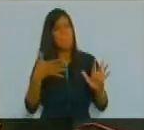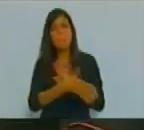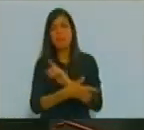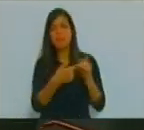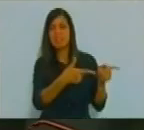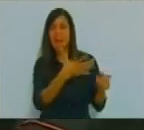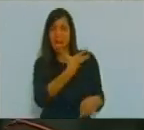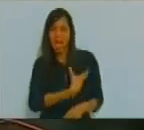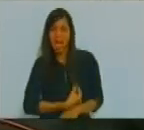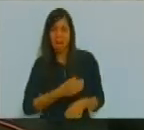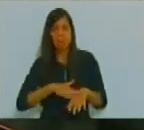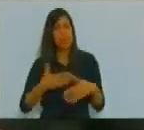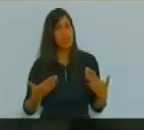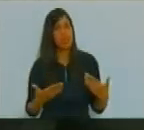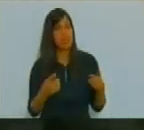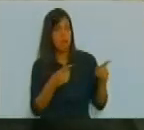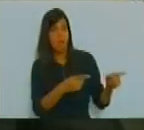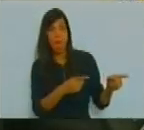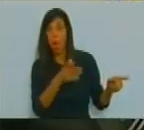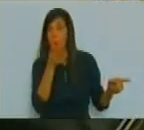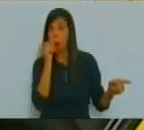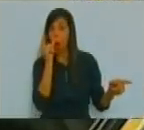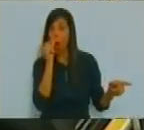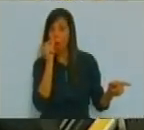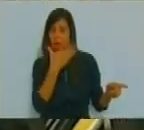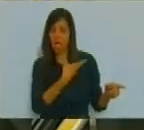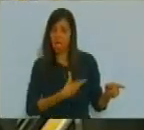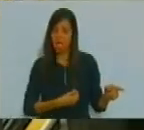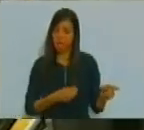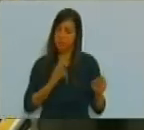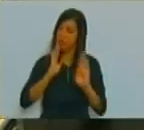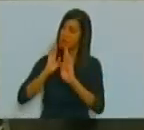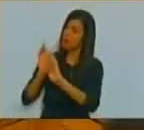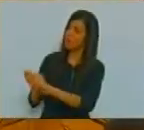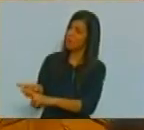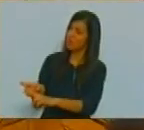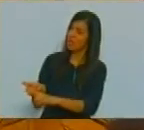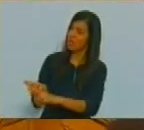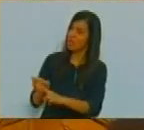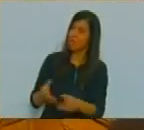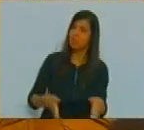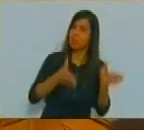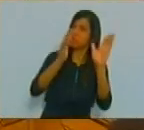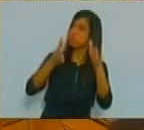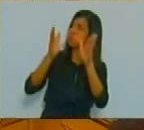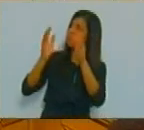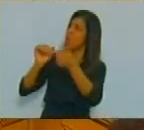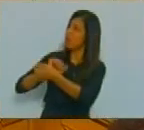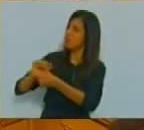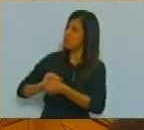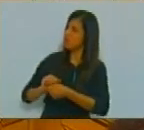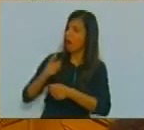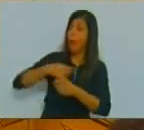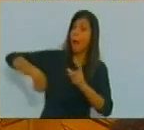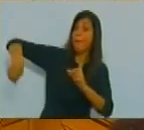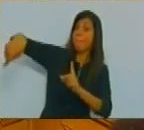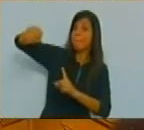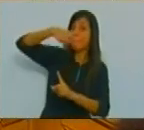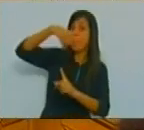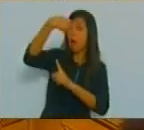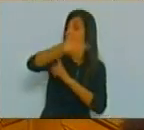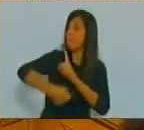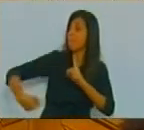eso y él le responde derribamos los molinos pero el viento que los ponía